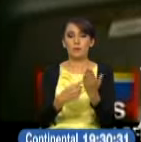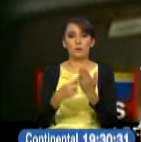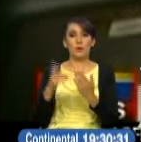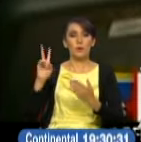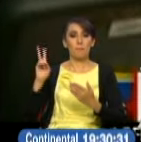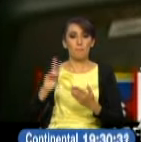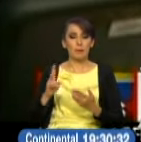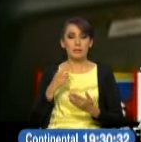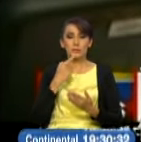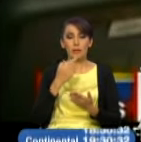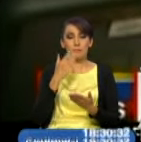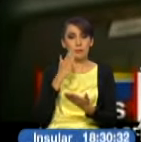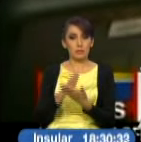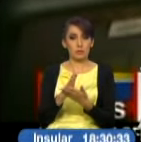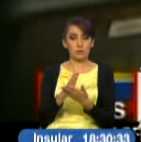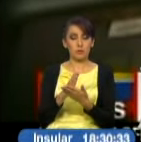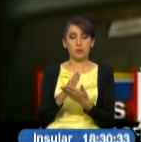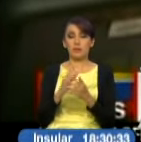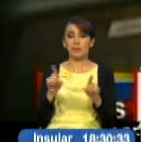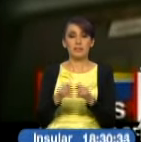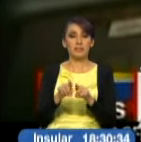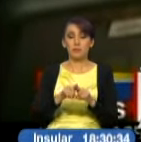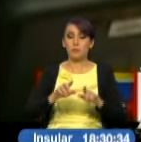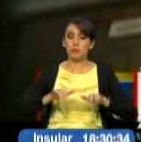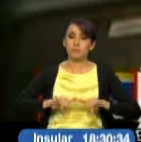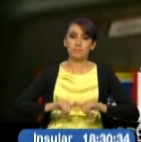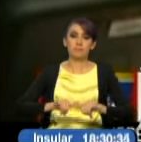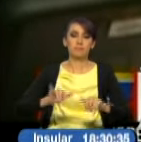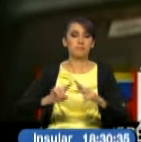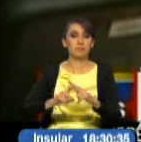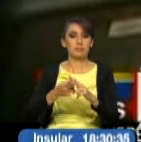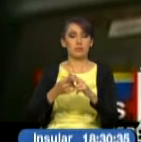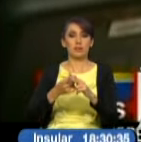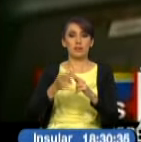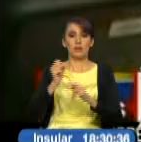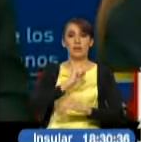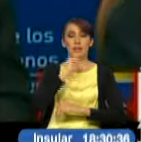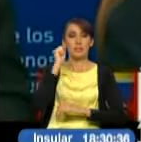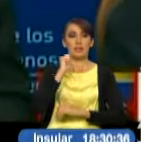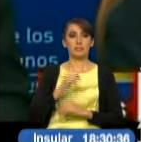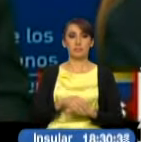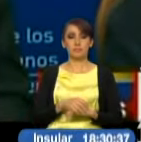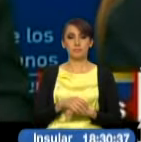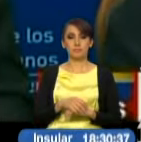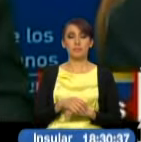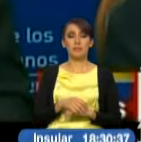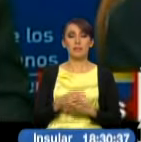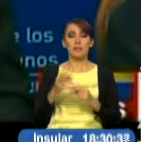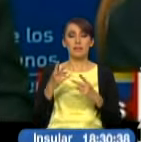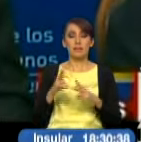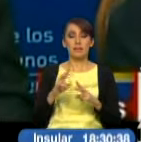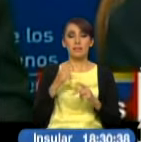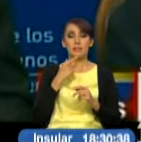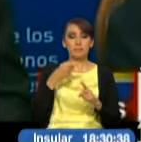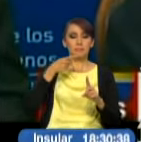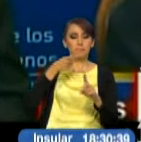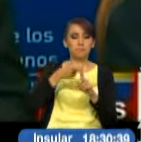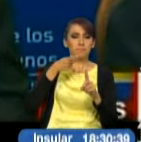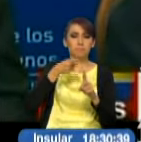la suspensión de la misma al considerar que vulnera las normas que rige la organización y que Almagro ejerce presión